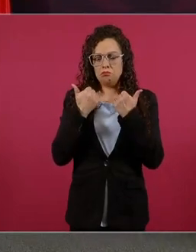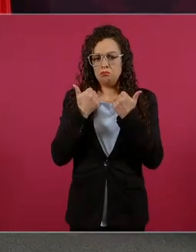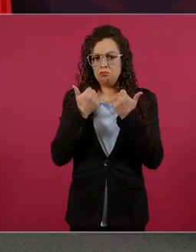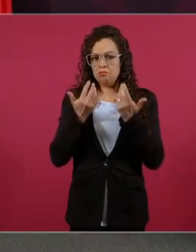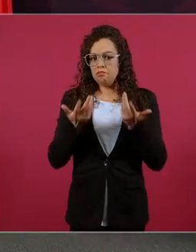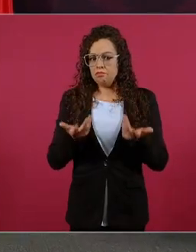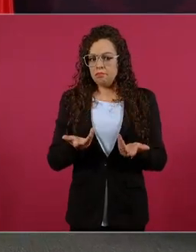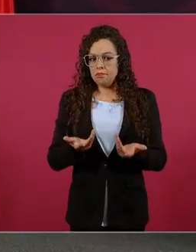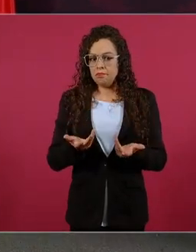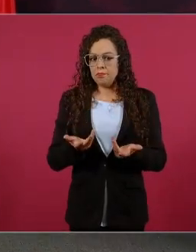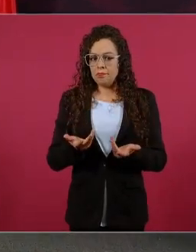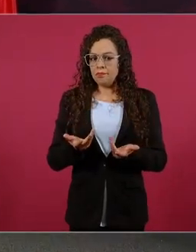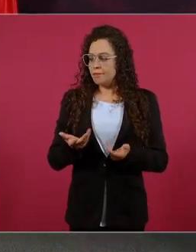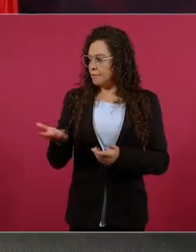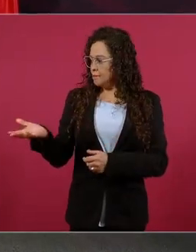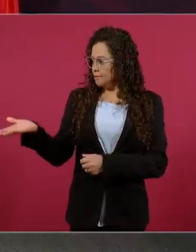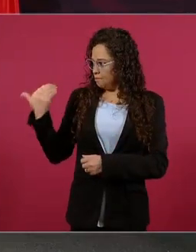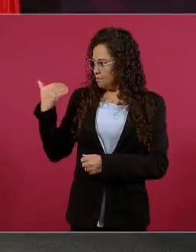ponla.